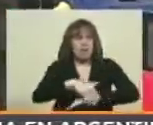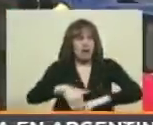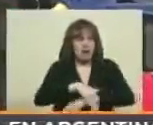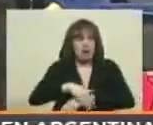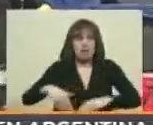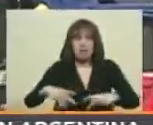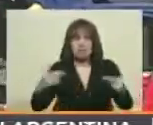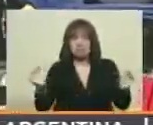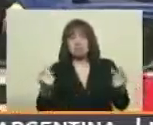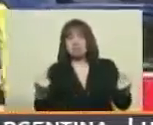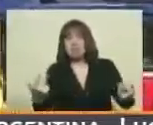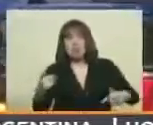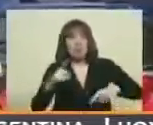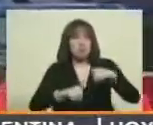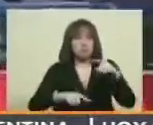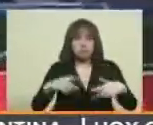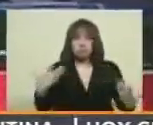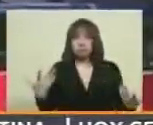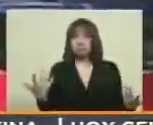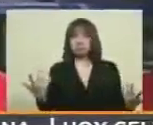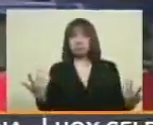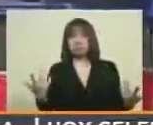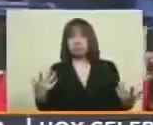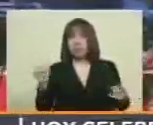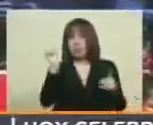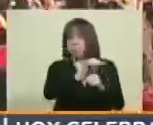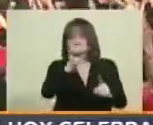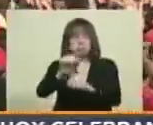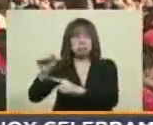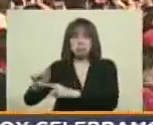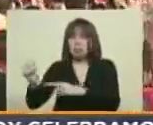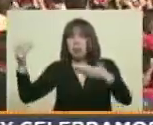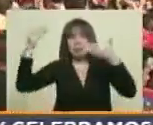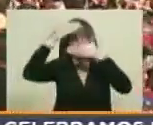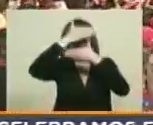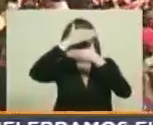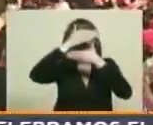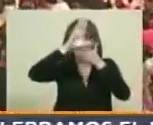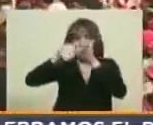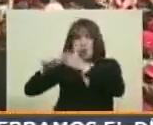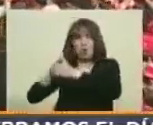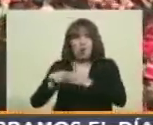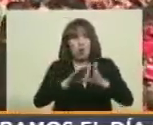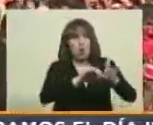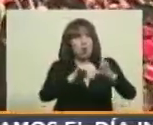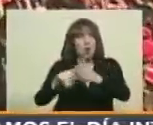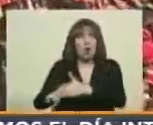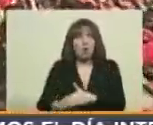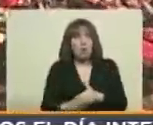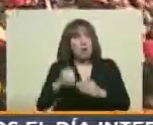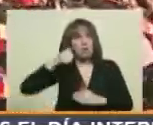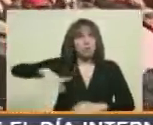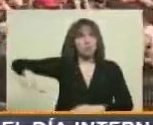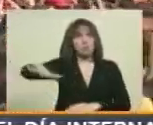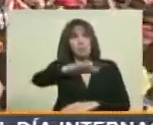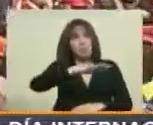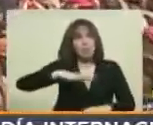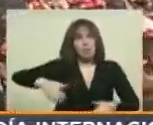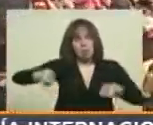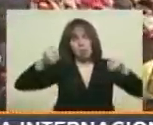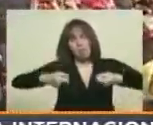tenemos que derrotar las mafias que roban el pueblo en los mercados en los